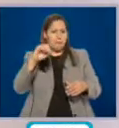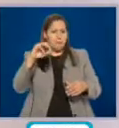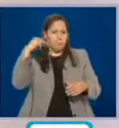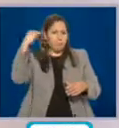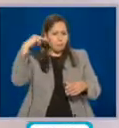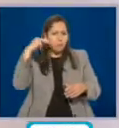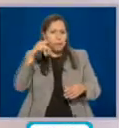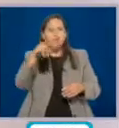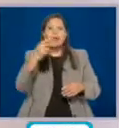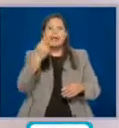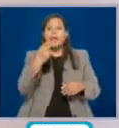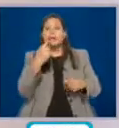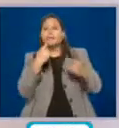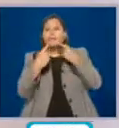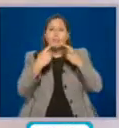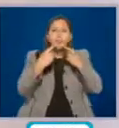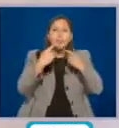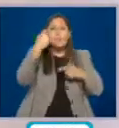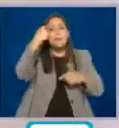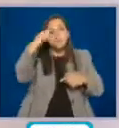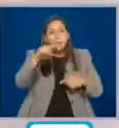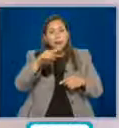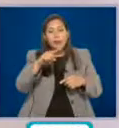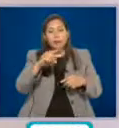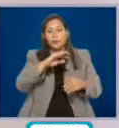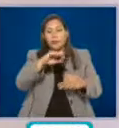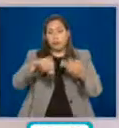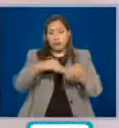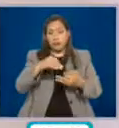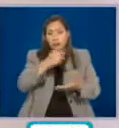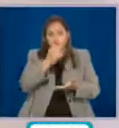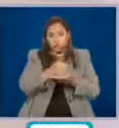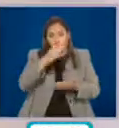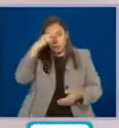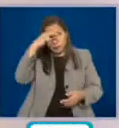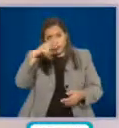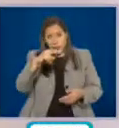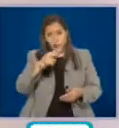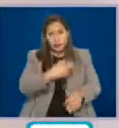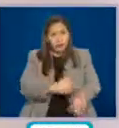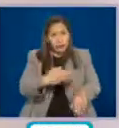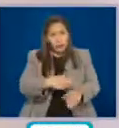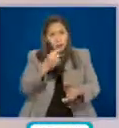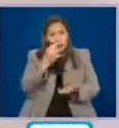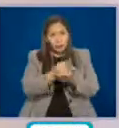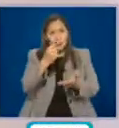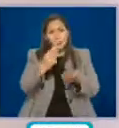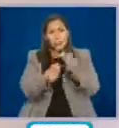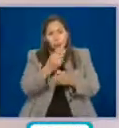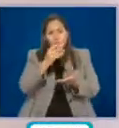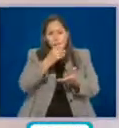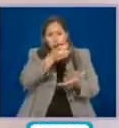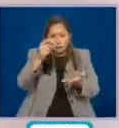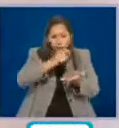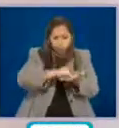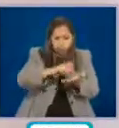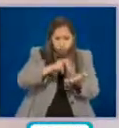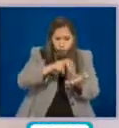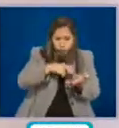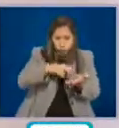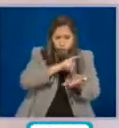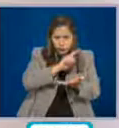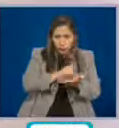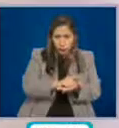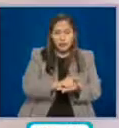está discutiendo con la finalidad de que contemos ya en la Ciudad de México con este proceso de armonización y una ley, que dicho sea de paso,